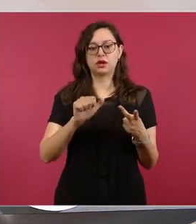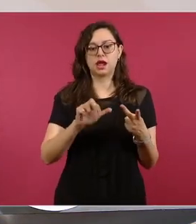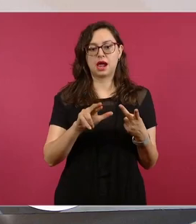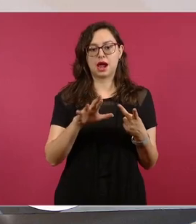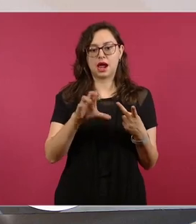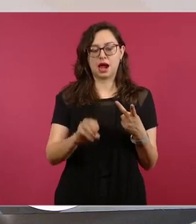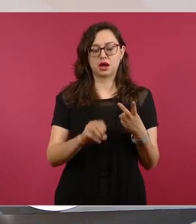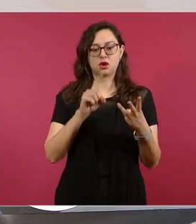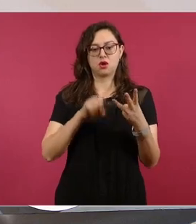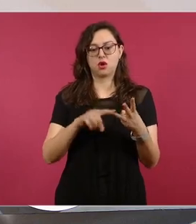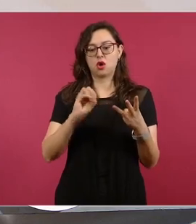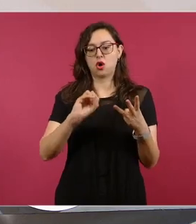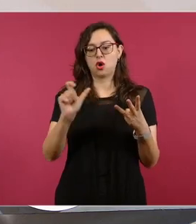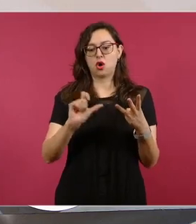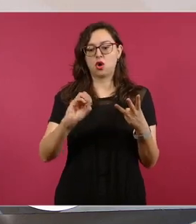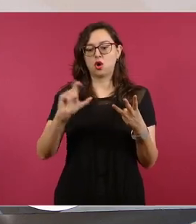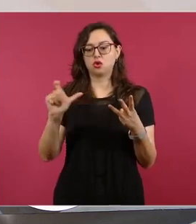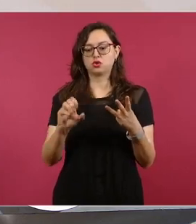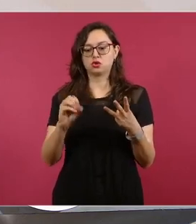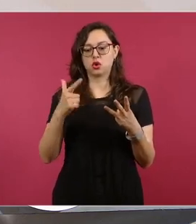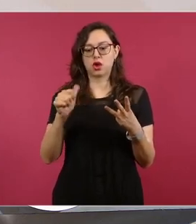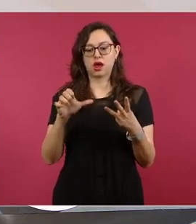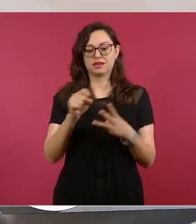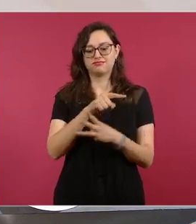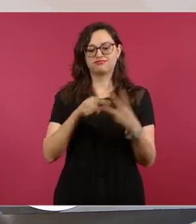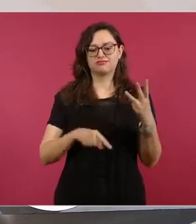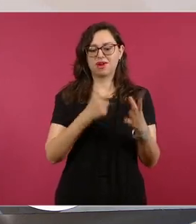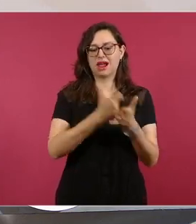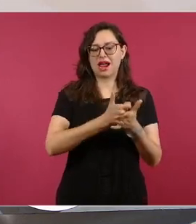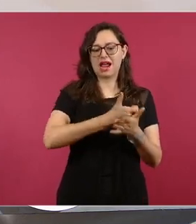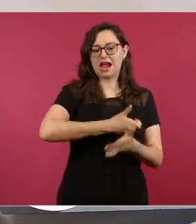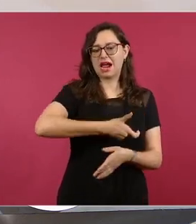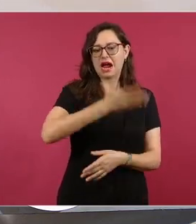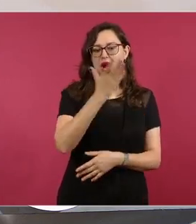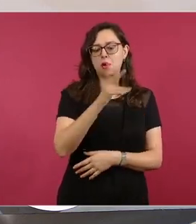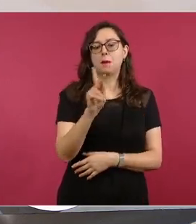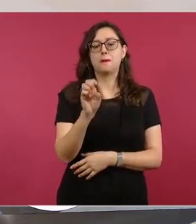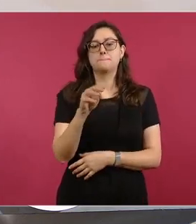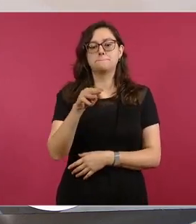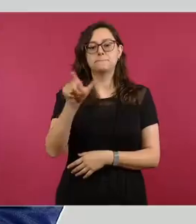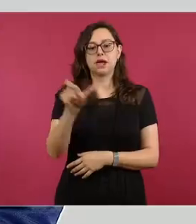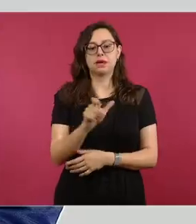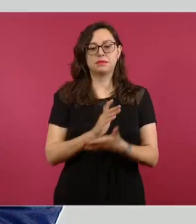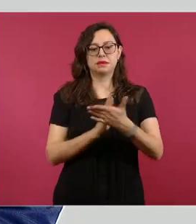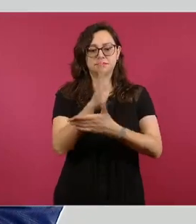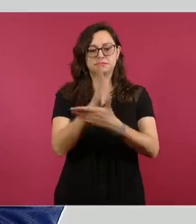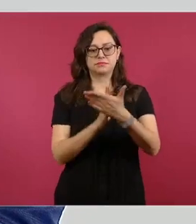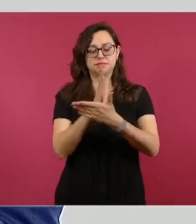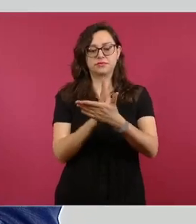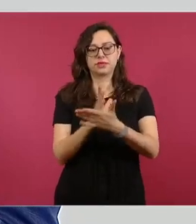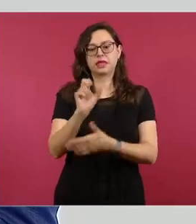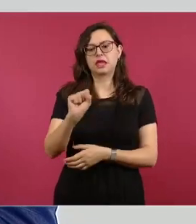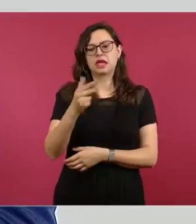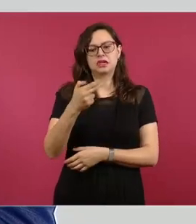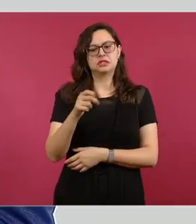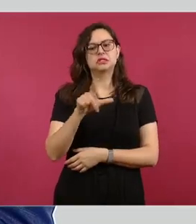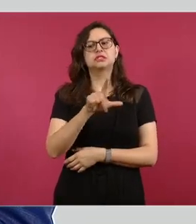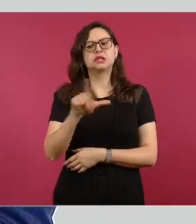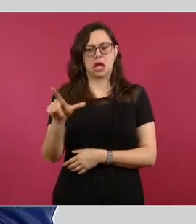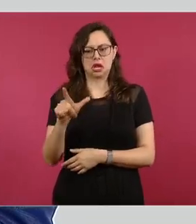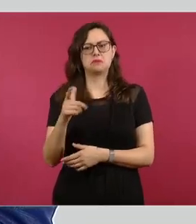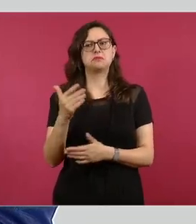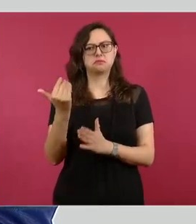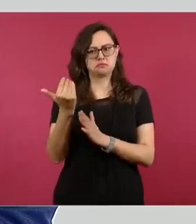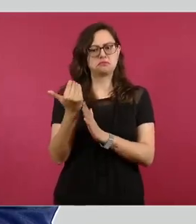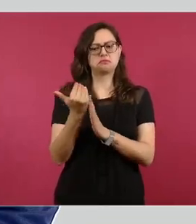Oxxo Gas como las más careras, por ahí podemos ver a Pemex a la mitad de la gráfica, Shell inclusive con precios más moderados actualmente, y